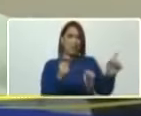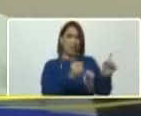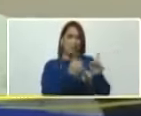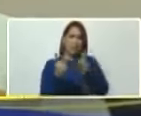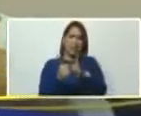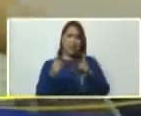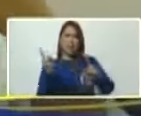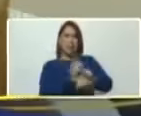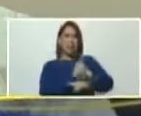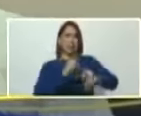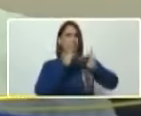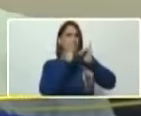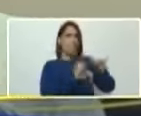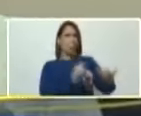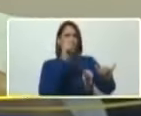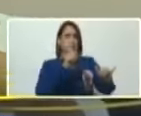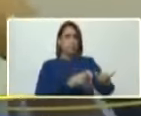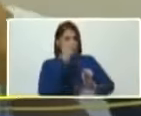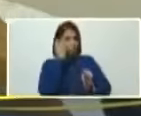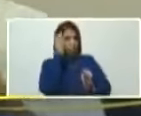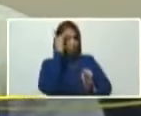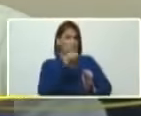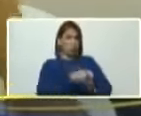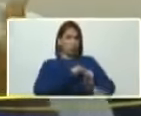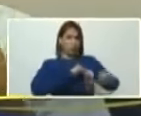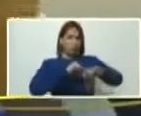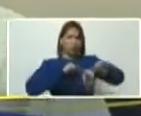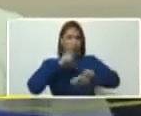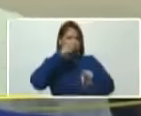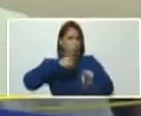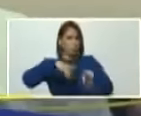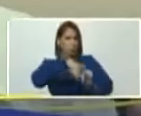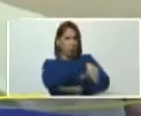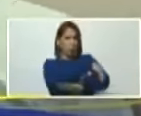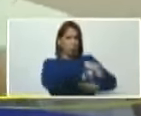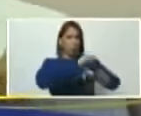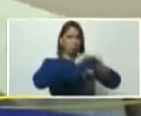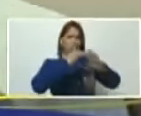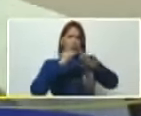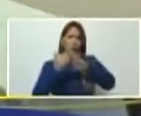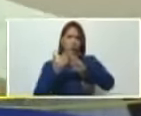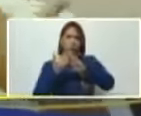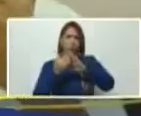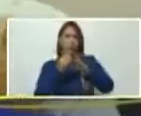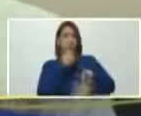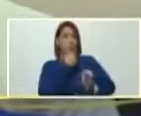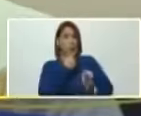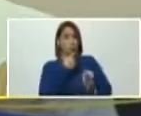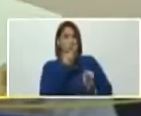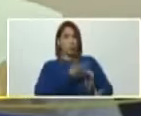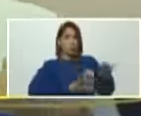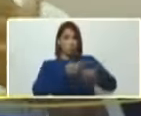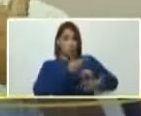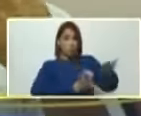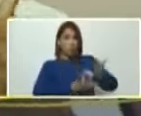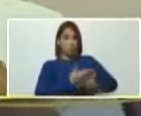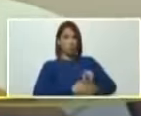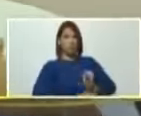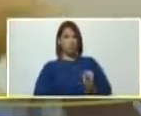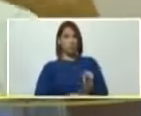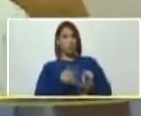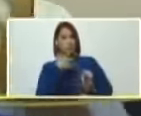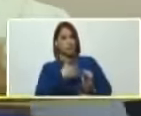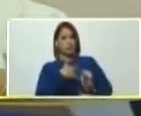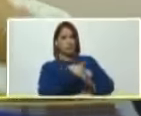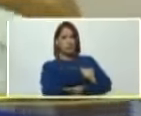respuesta. Presidente, de verdad que se ha generado una iniciativa, una dinámica en el pueblo, en las calles, en las comunidades, muy bonita, de colaboración, de se siente en la